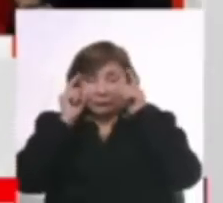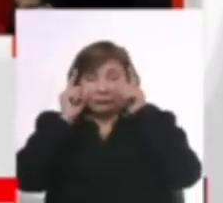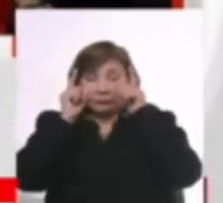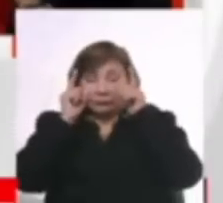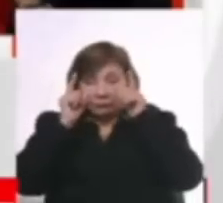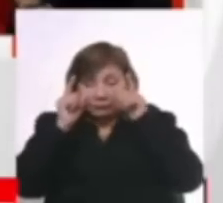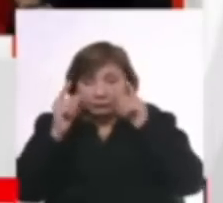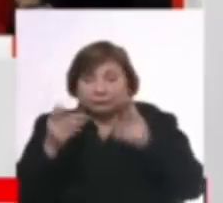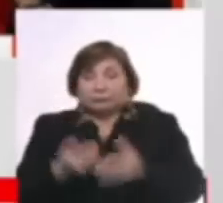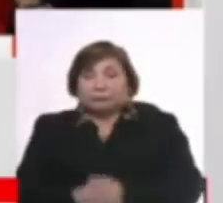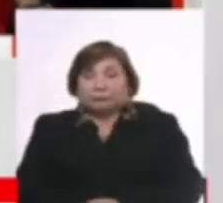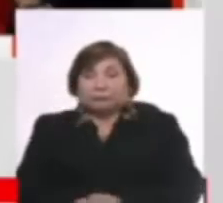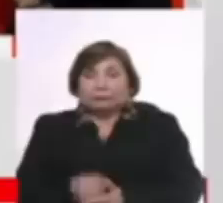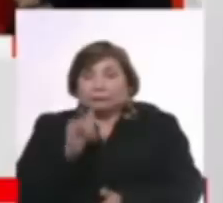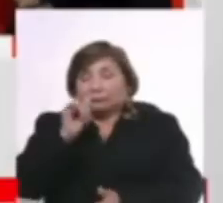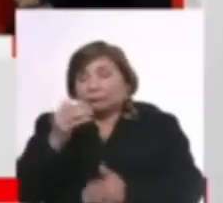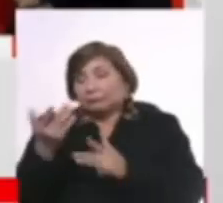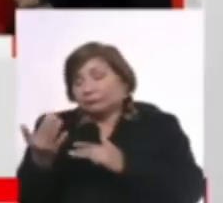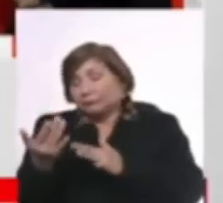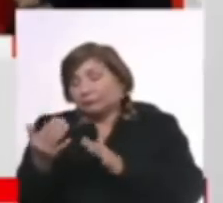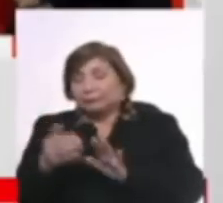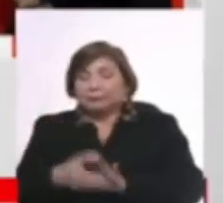sorprendente. Y